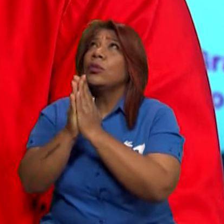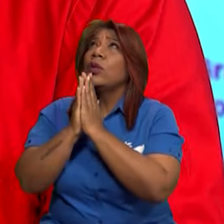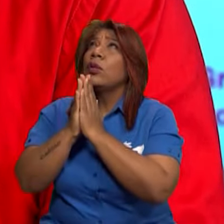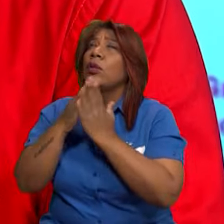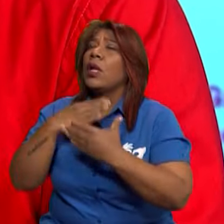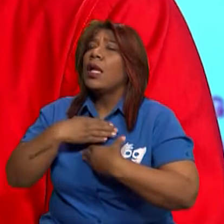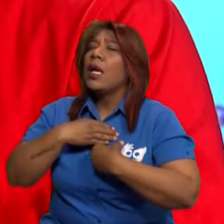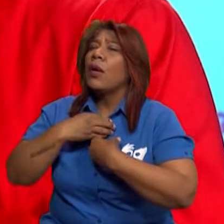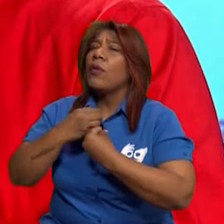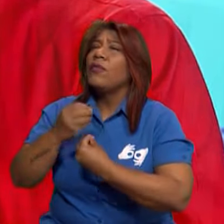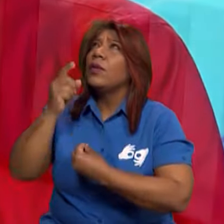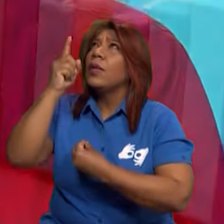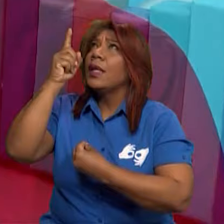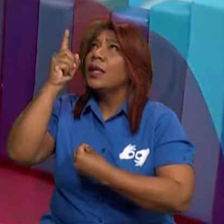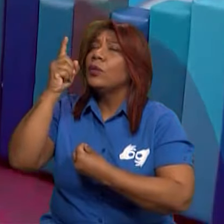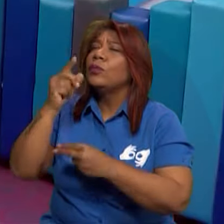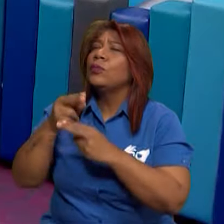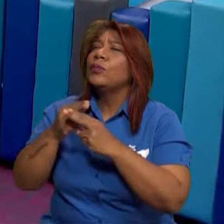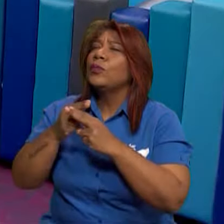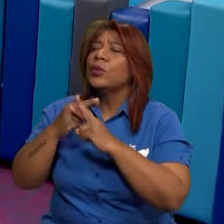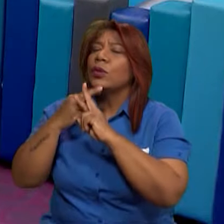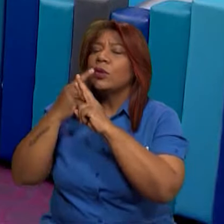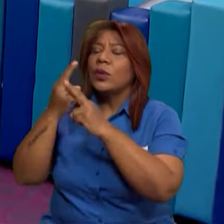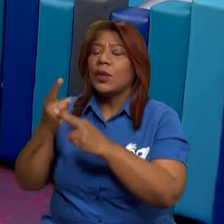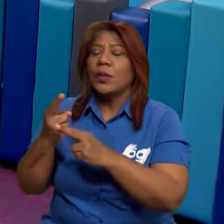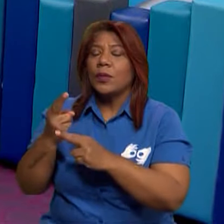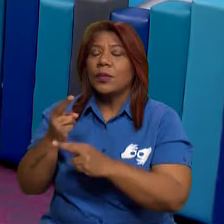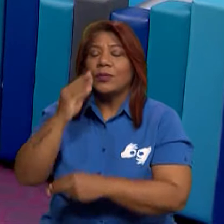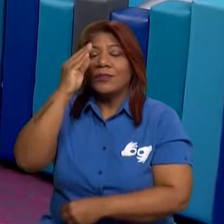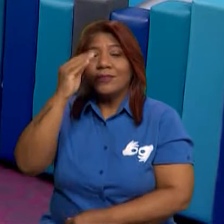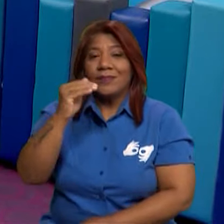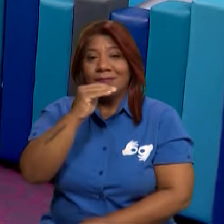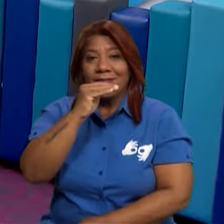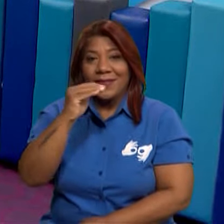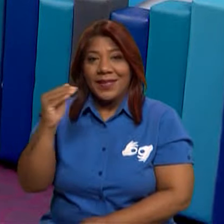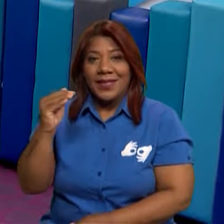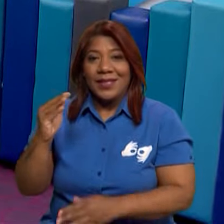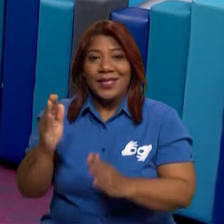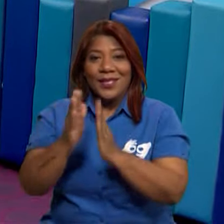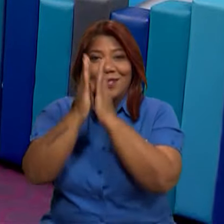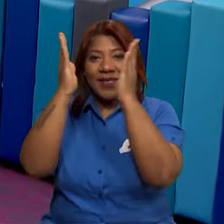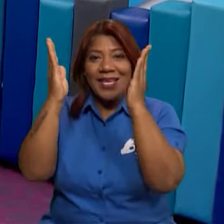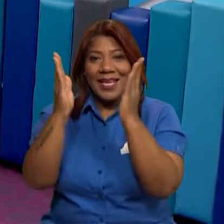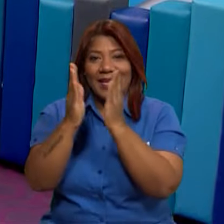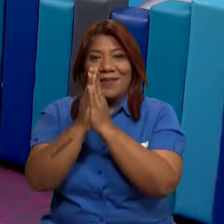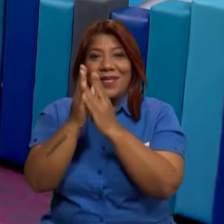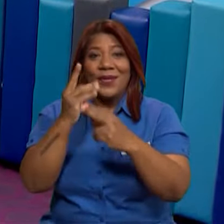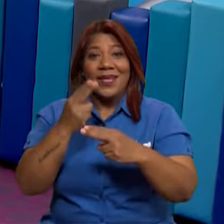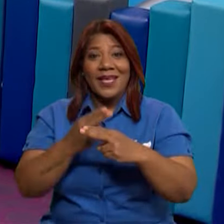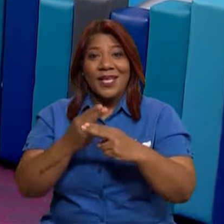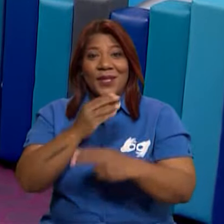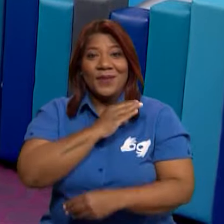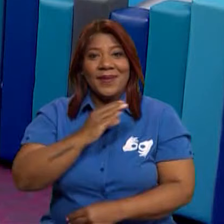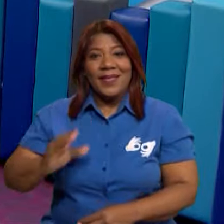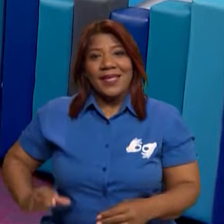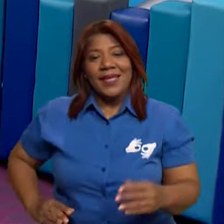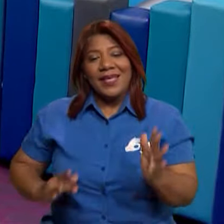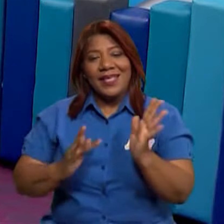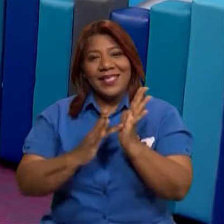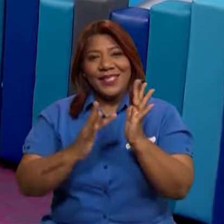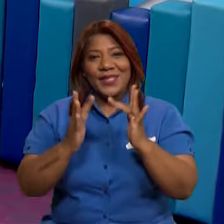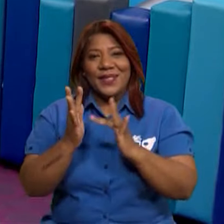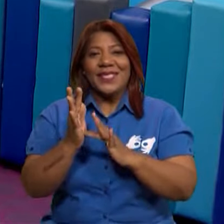tú responderás. Bendito y alabado sea tu Señor, en el nombre de Cristo Jesús.